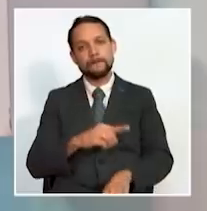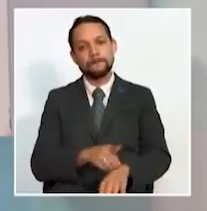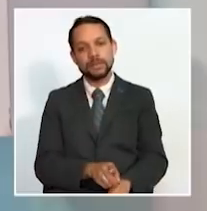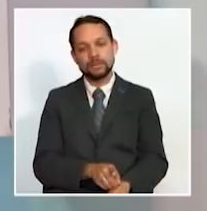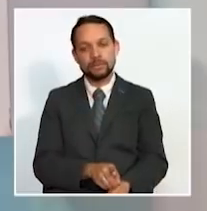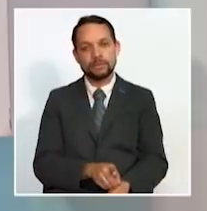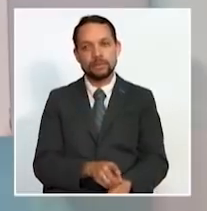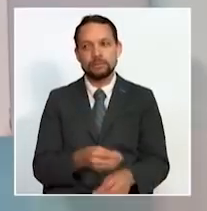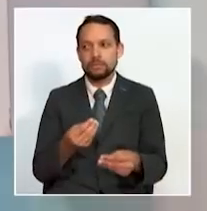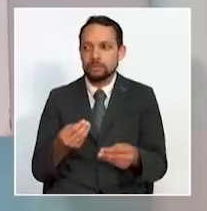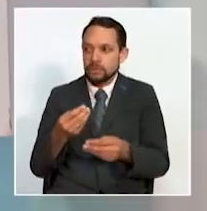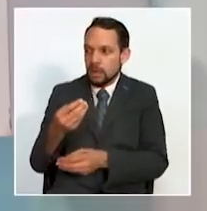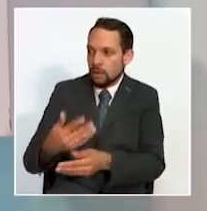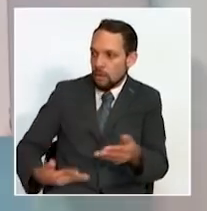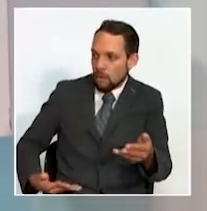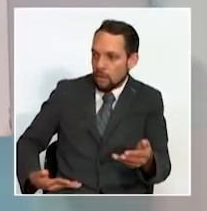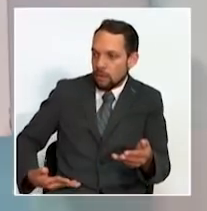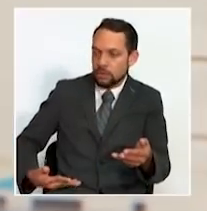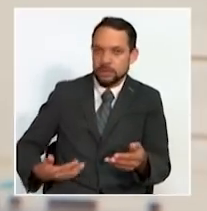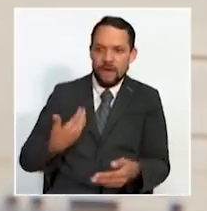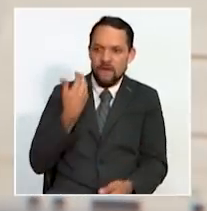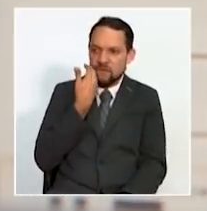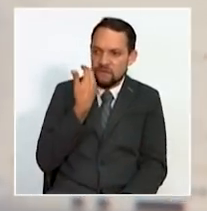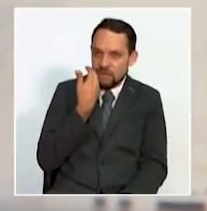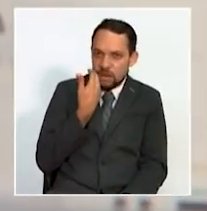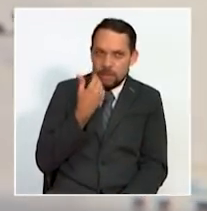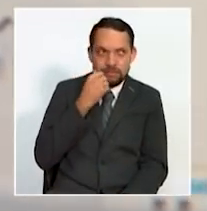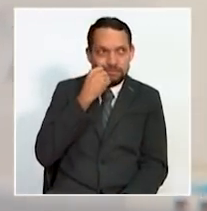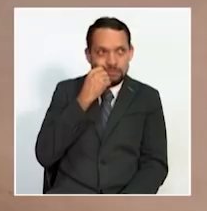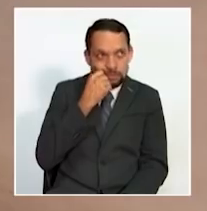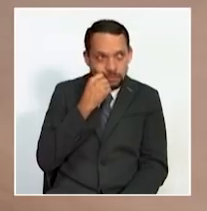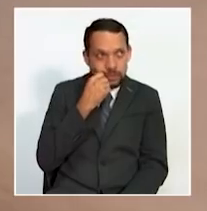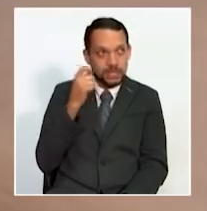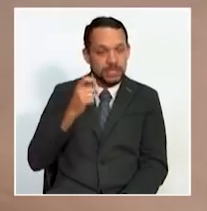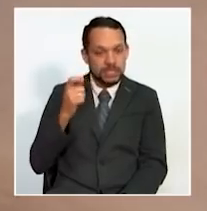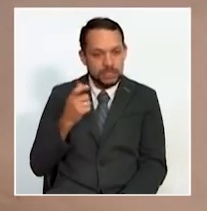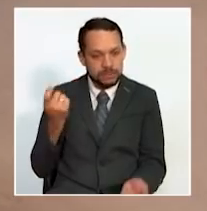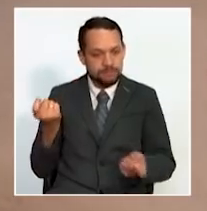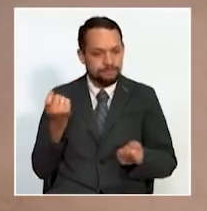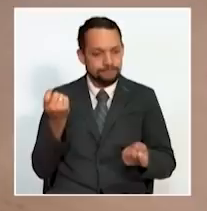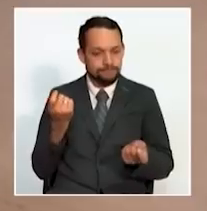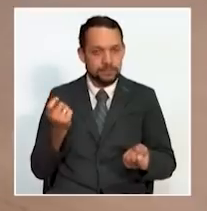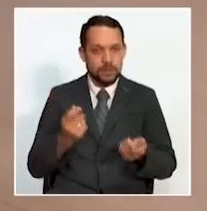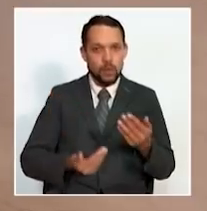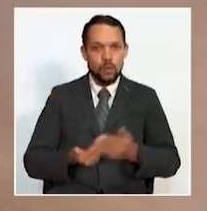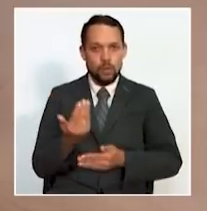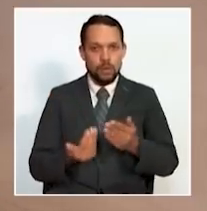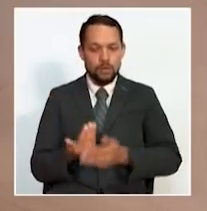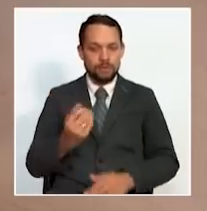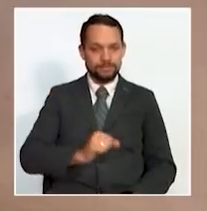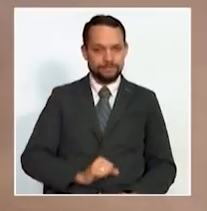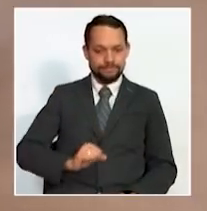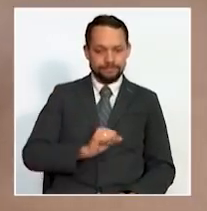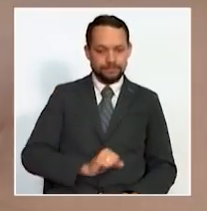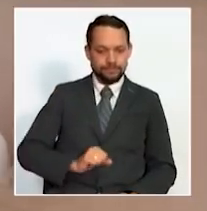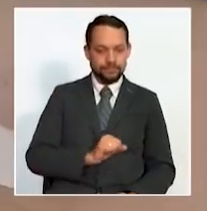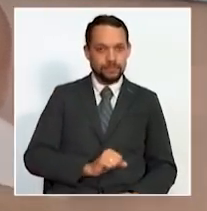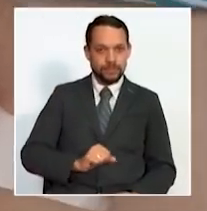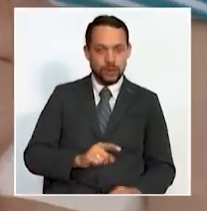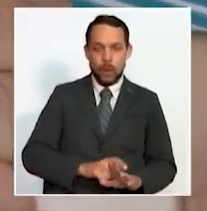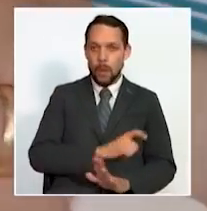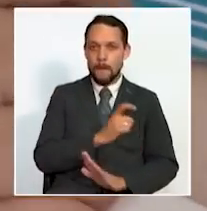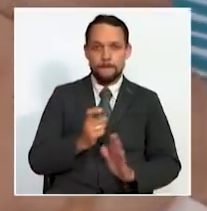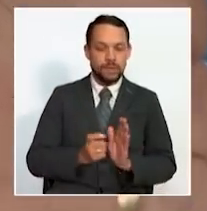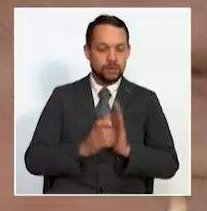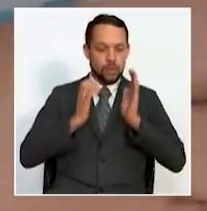evaluar tantas cosas que se necesitan de un paciente. Entonces nosotros actualizamos las ecografías del cuello hasta los